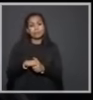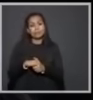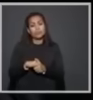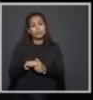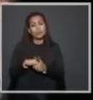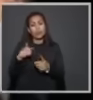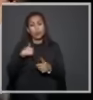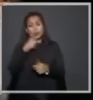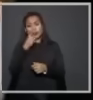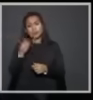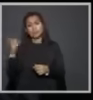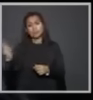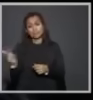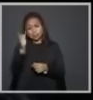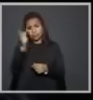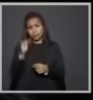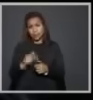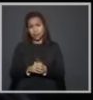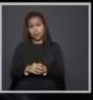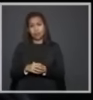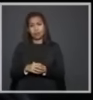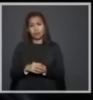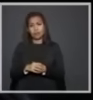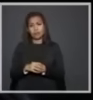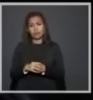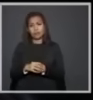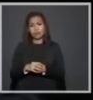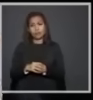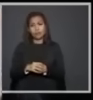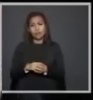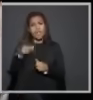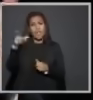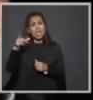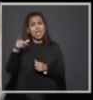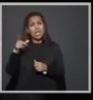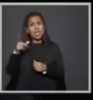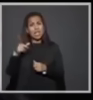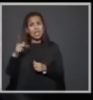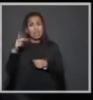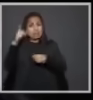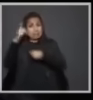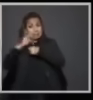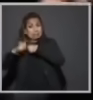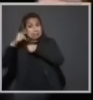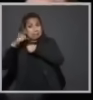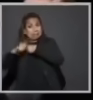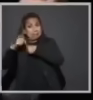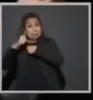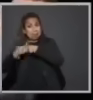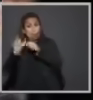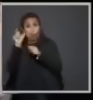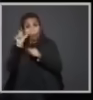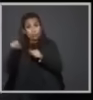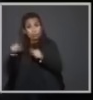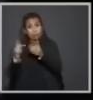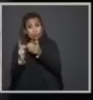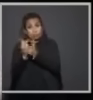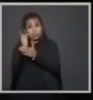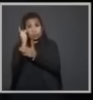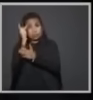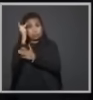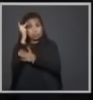les decía, bueno, y los riesgos que tienen, porque les van